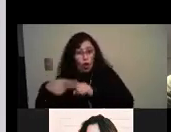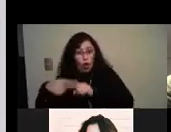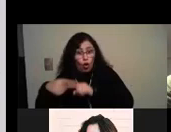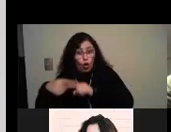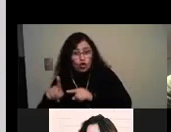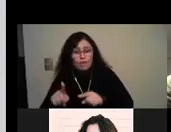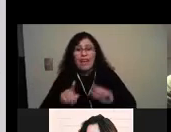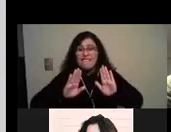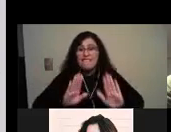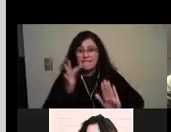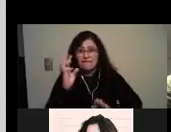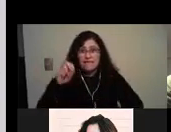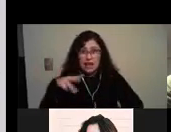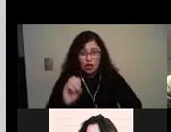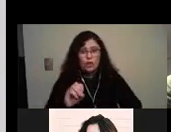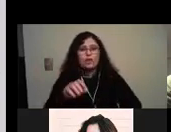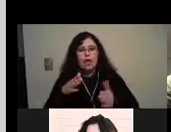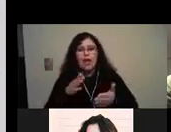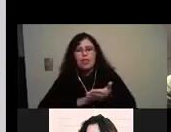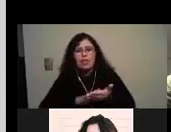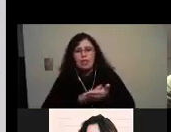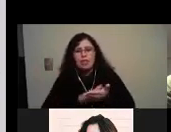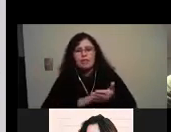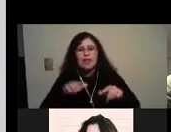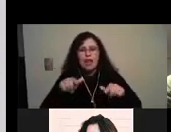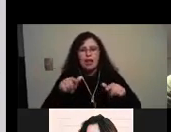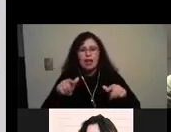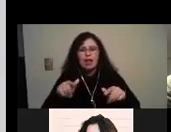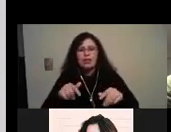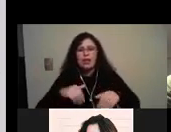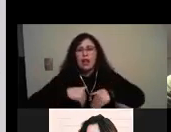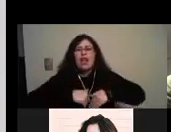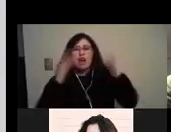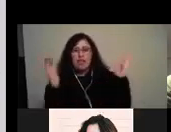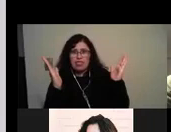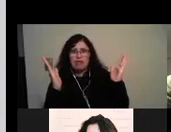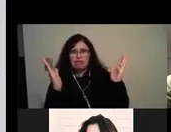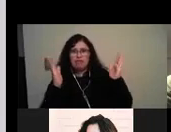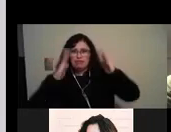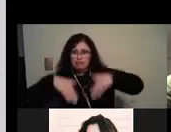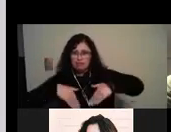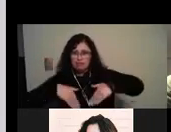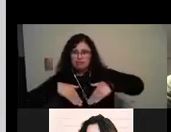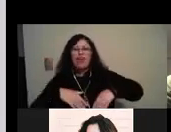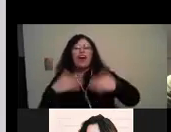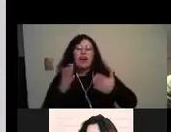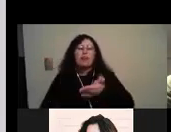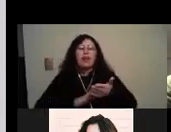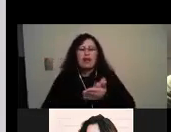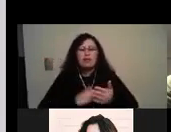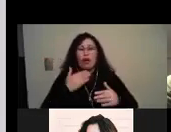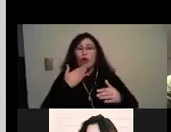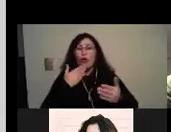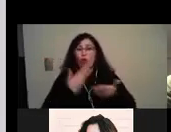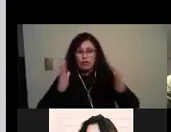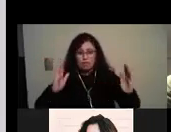un paciente o lo va a subir, los apoyapiés los tiene que plegar, levantar, para que el paciente pueda meter sus pies, pues ya si tiene